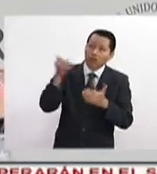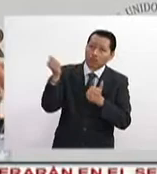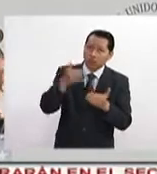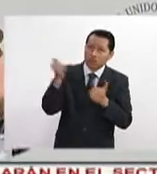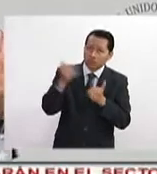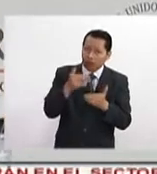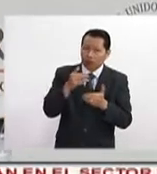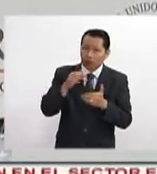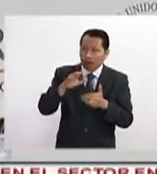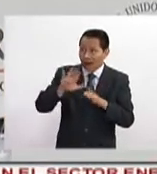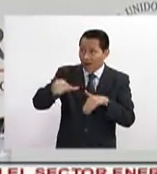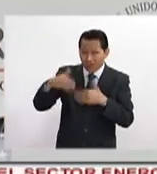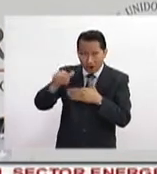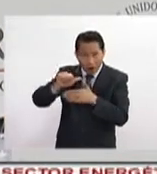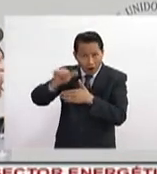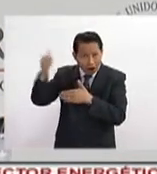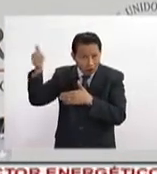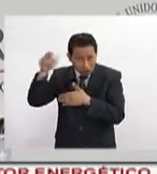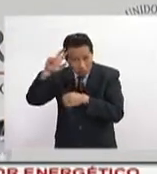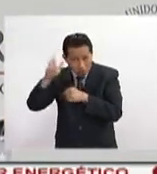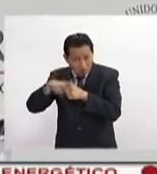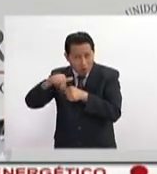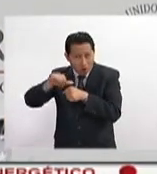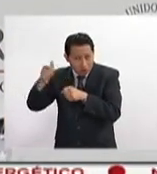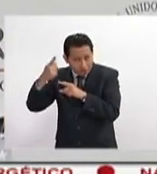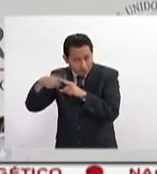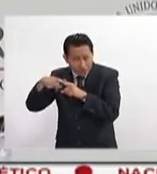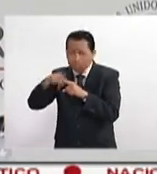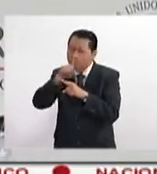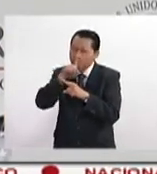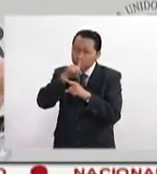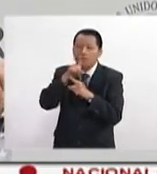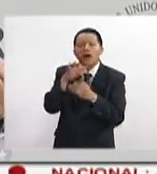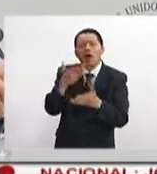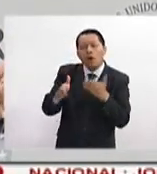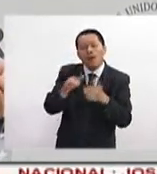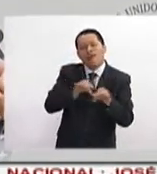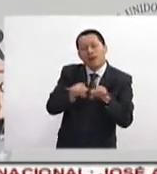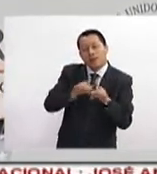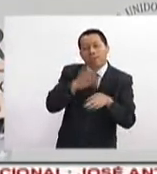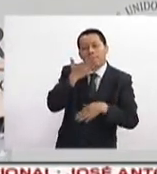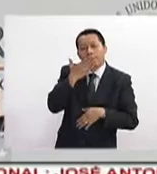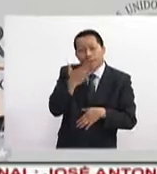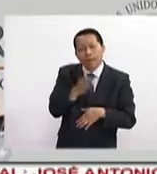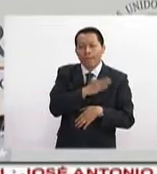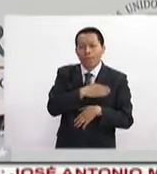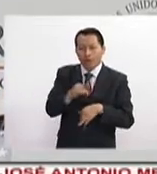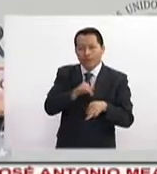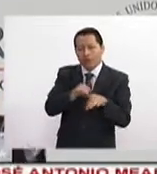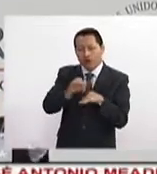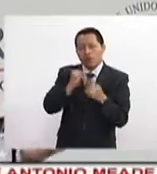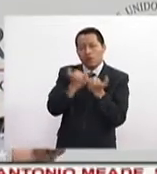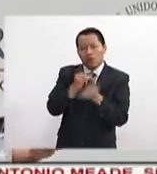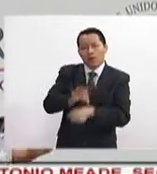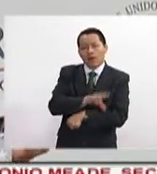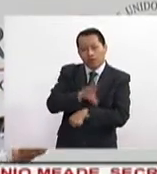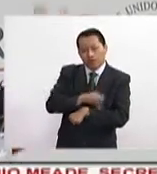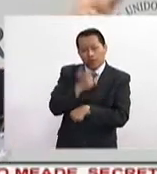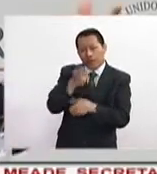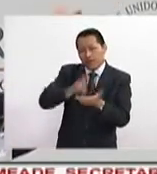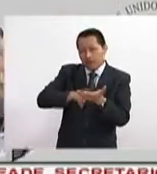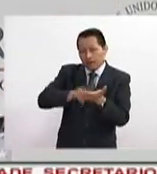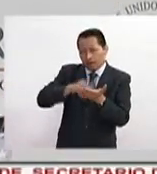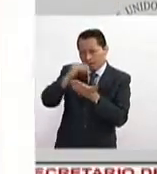fuera del continente. Obviamente vamos a crear empleos, muchos y buenos empleos, y reducir los costos de la energía para los